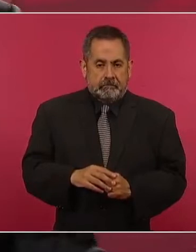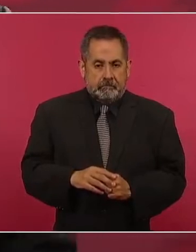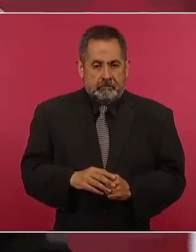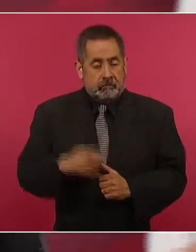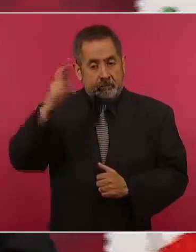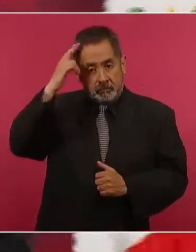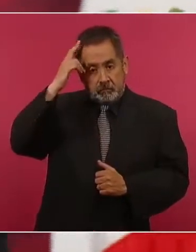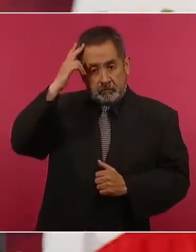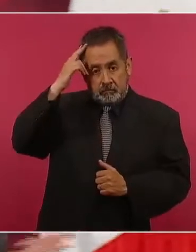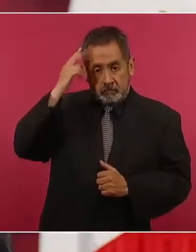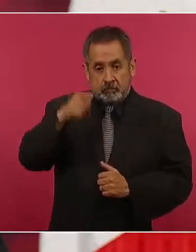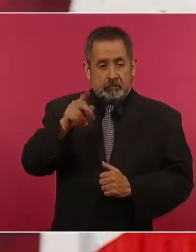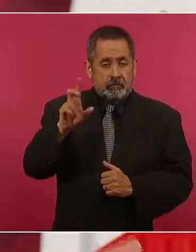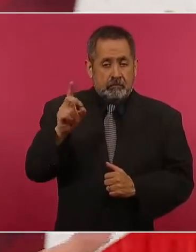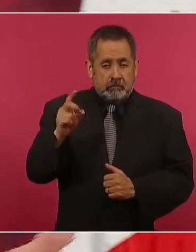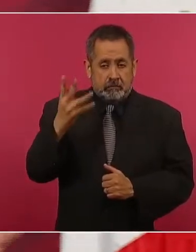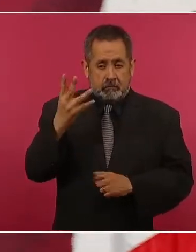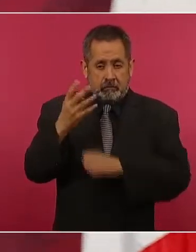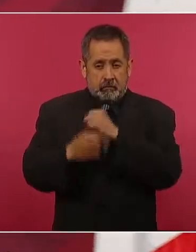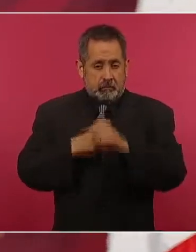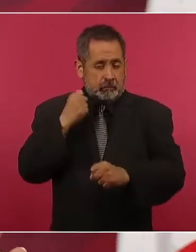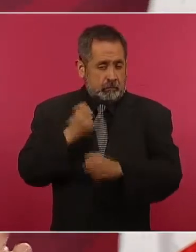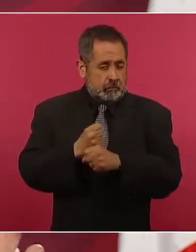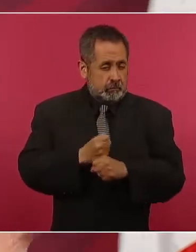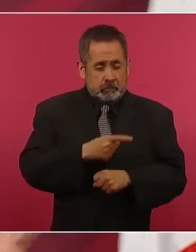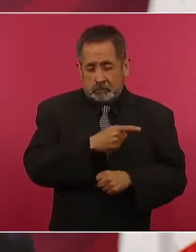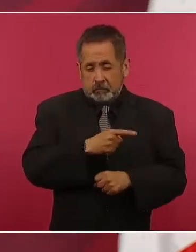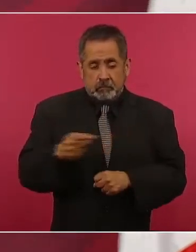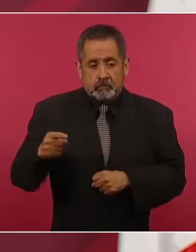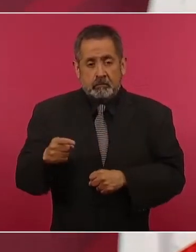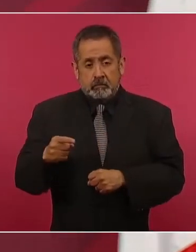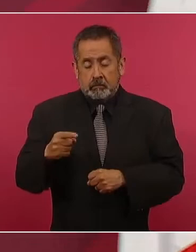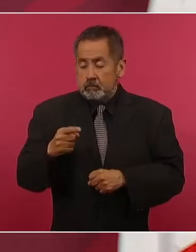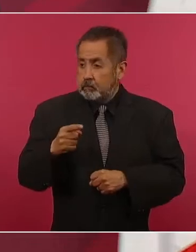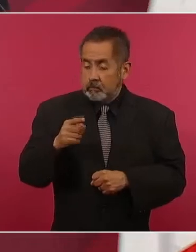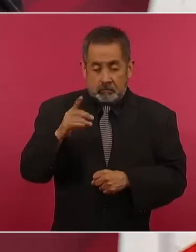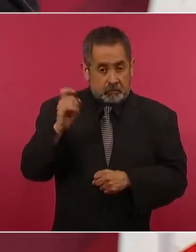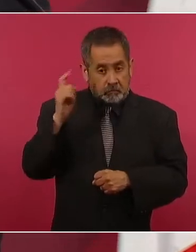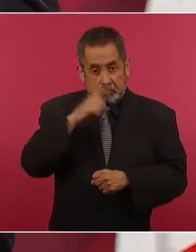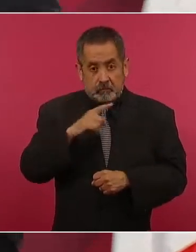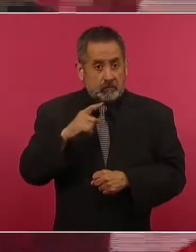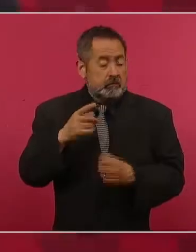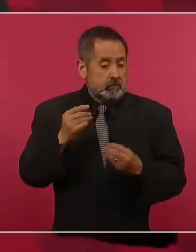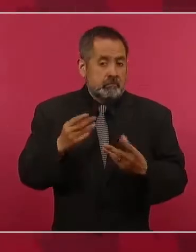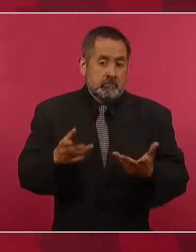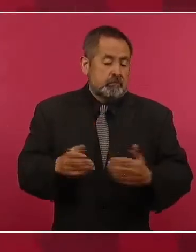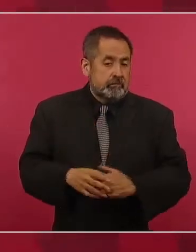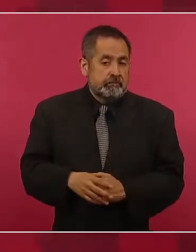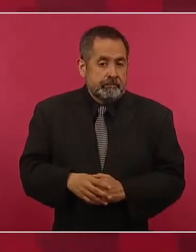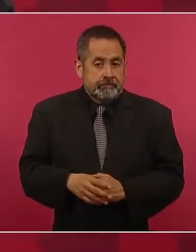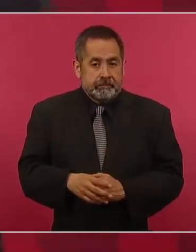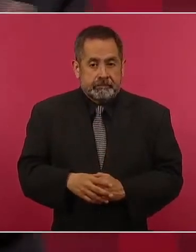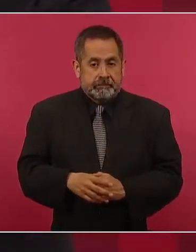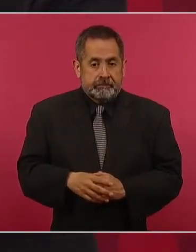Porfirio Díaz tardó 34 años y costó, bueno,